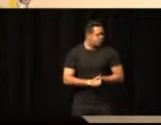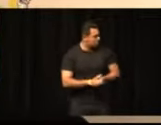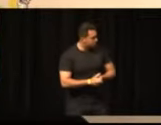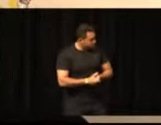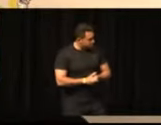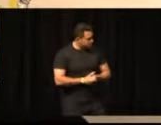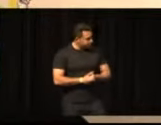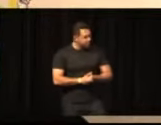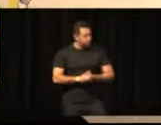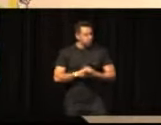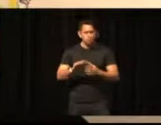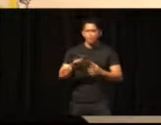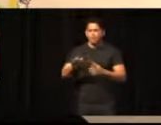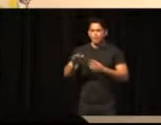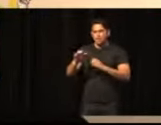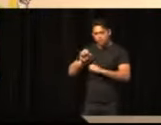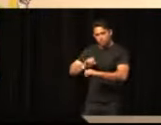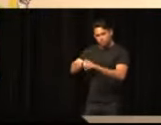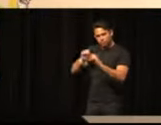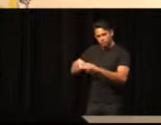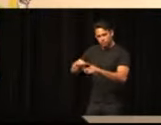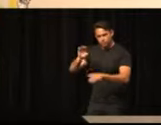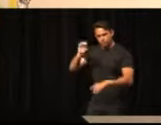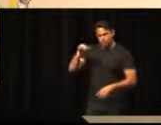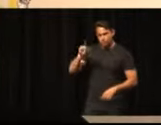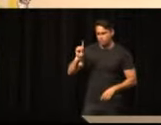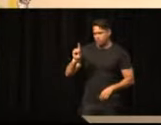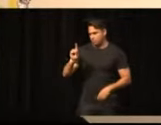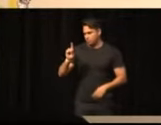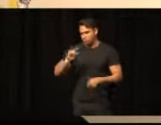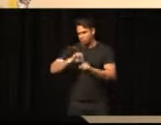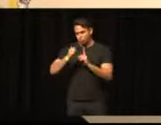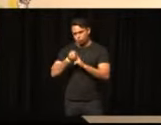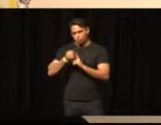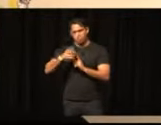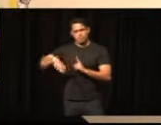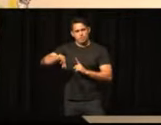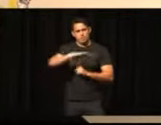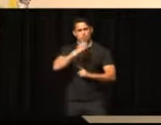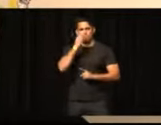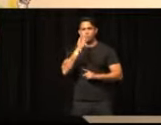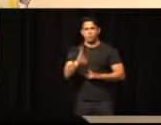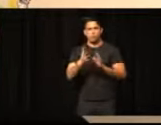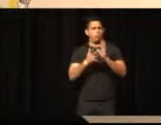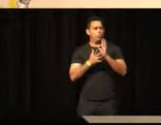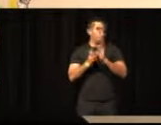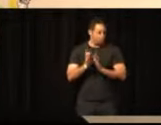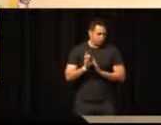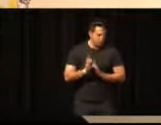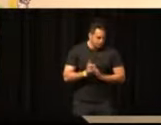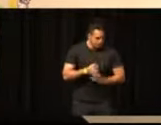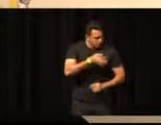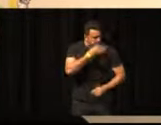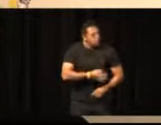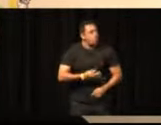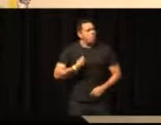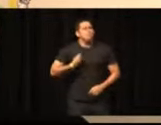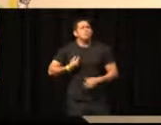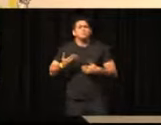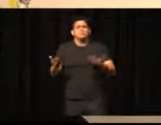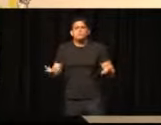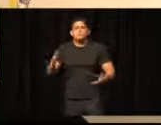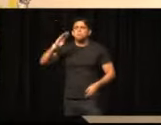Bueno, educadores de la ONG Bon Jesús, y les preguntan a todos, la opinión de ustedes, ¿por qué hay